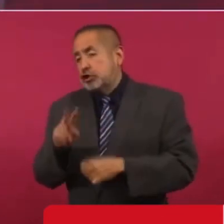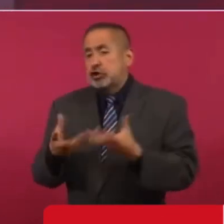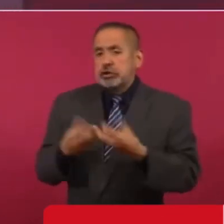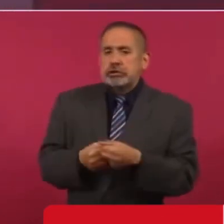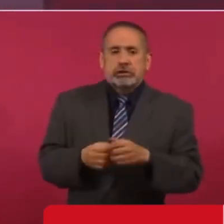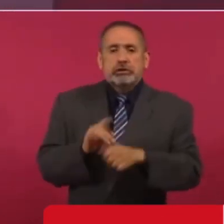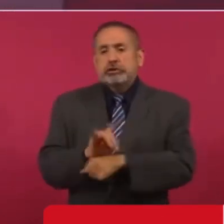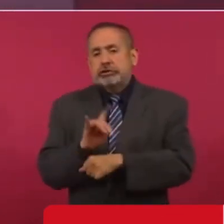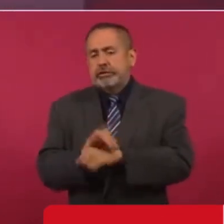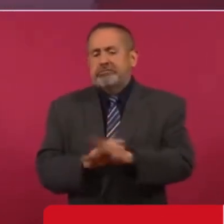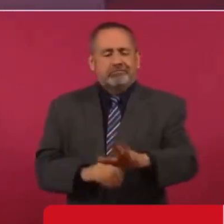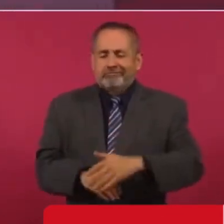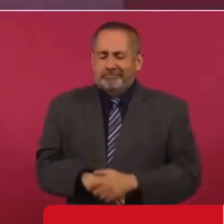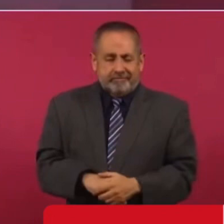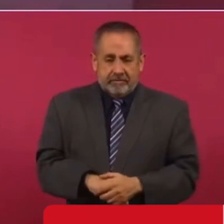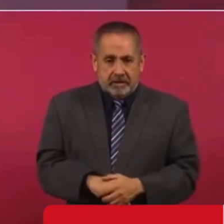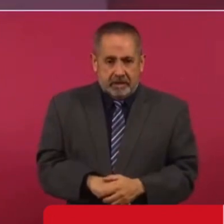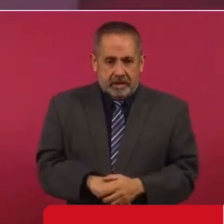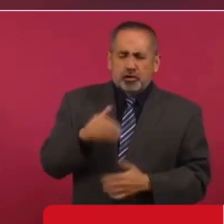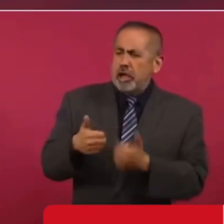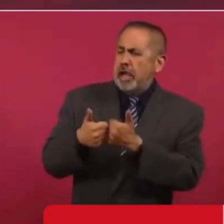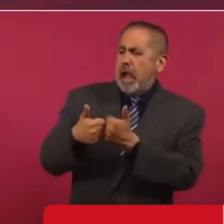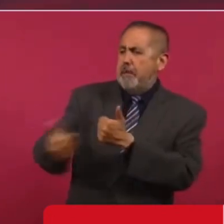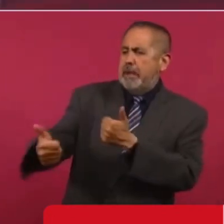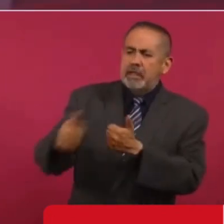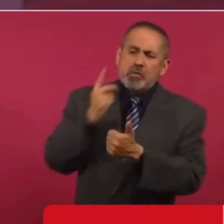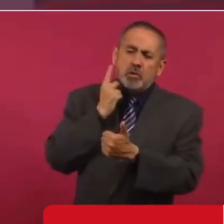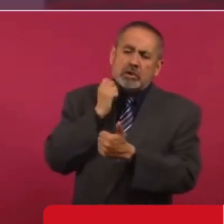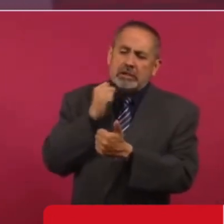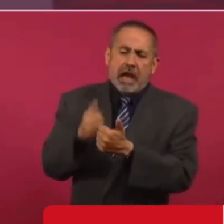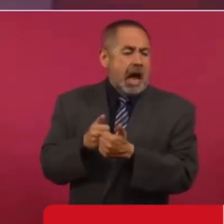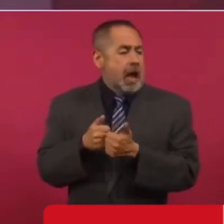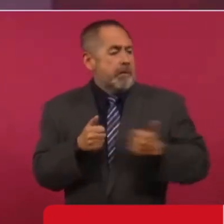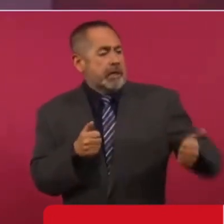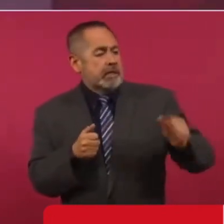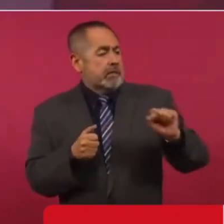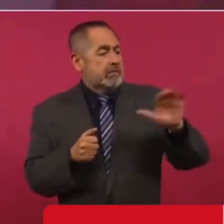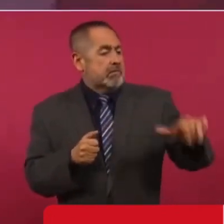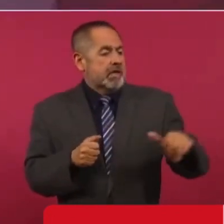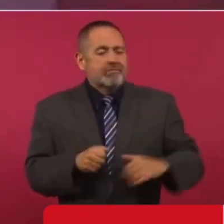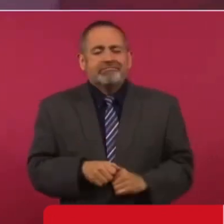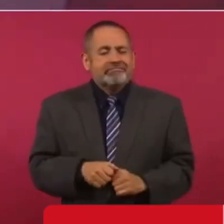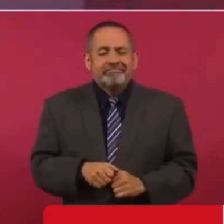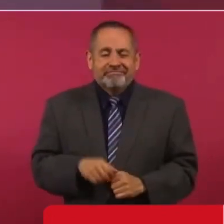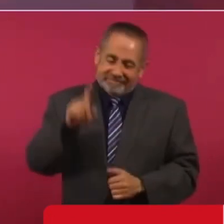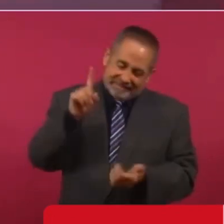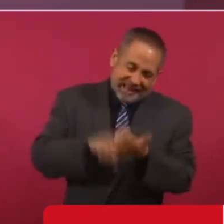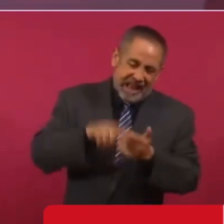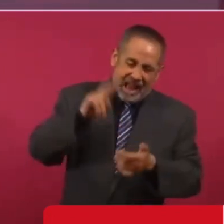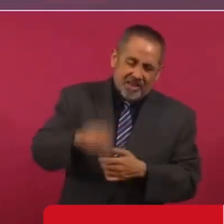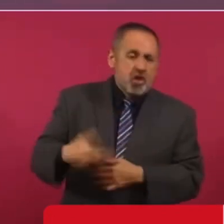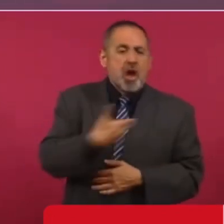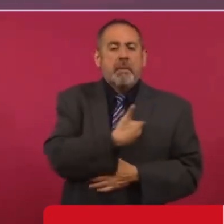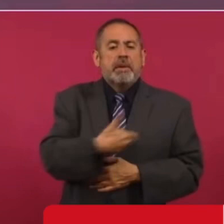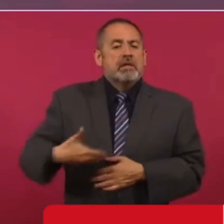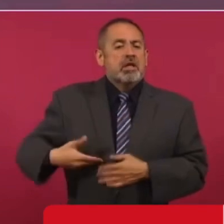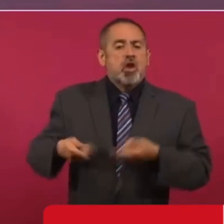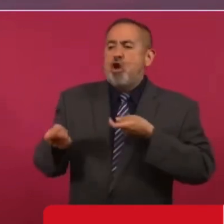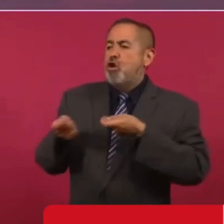Antes se hablaba de división de poderes, pero el poder de los poderes era el